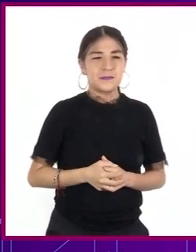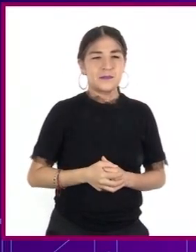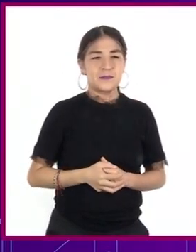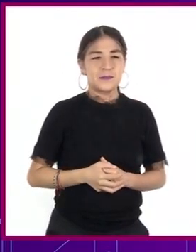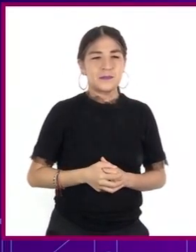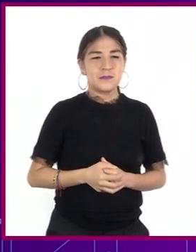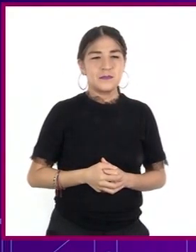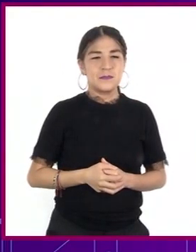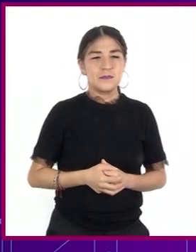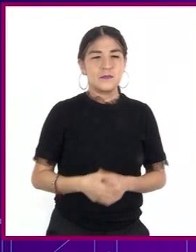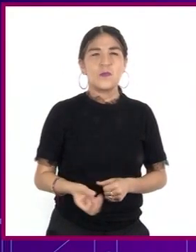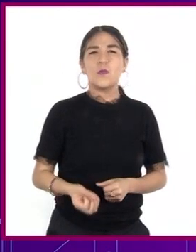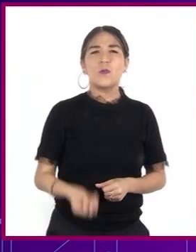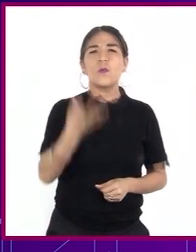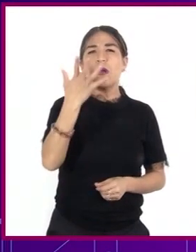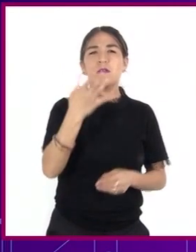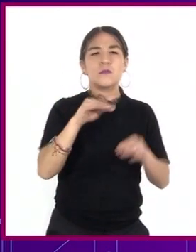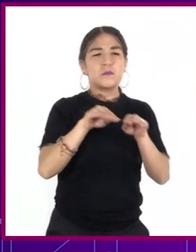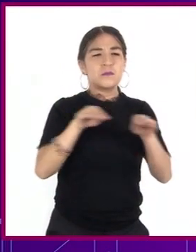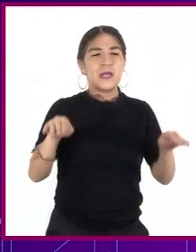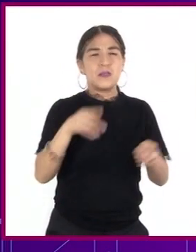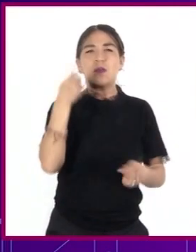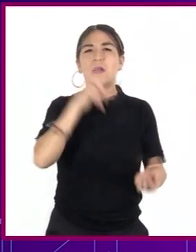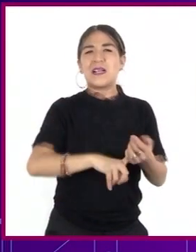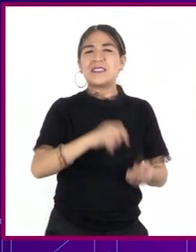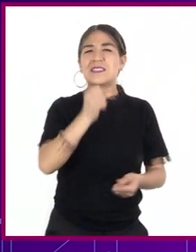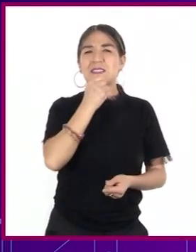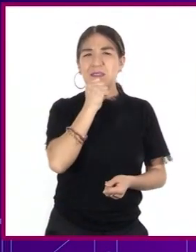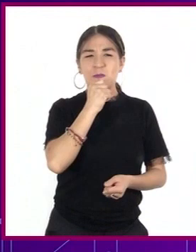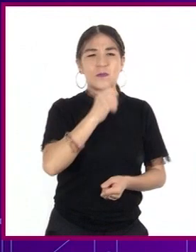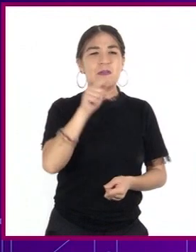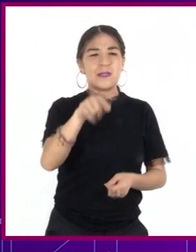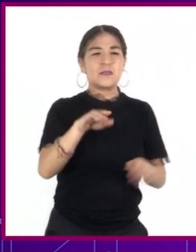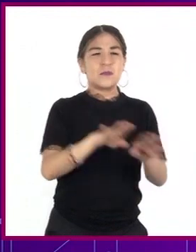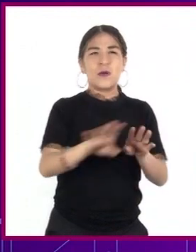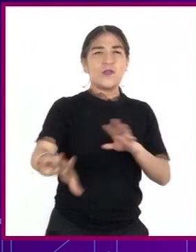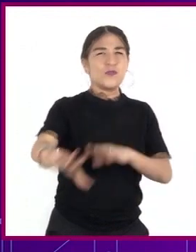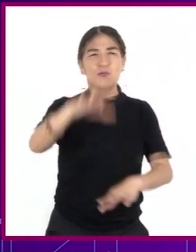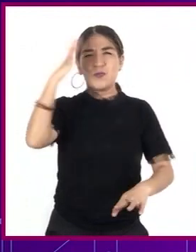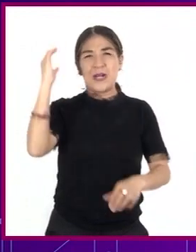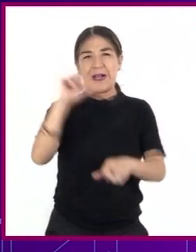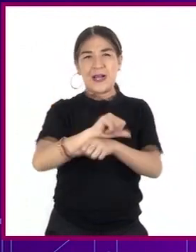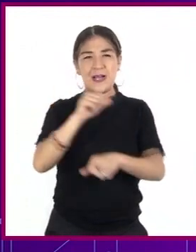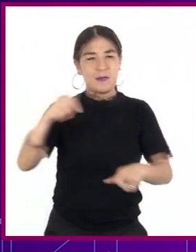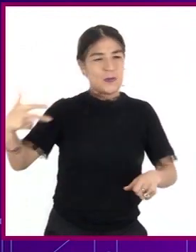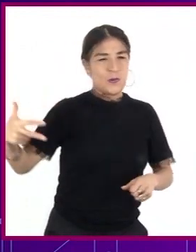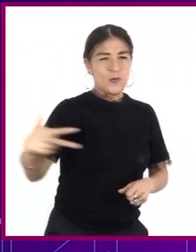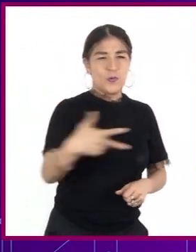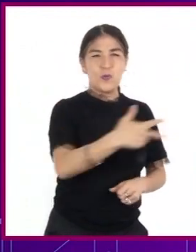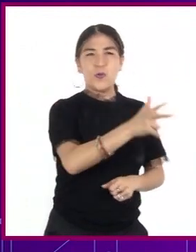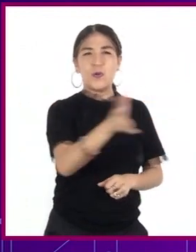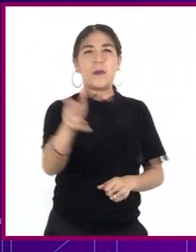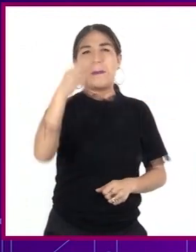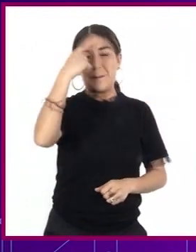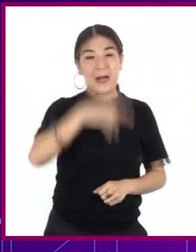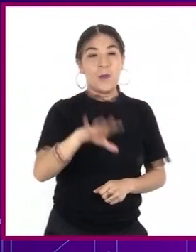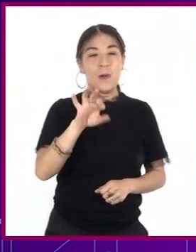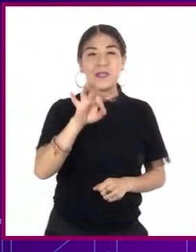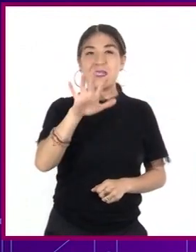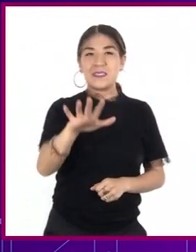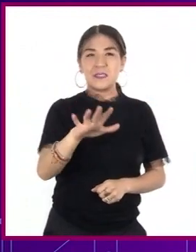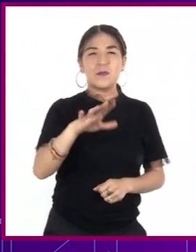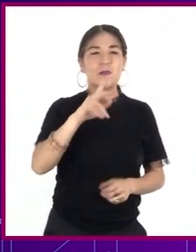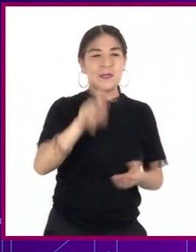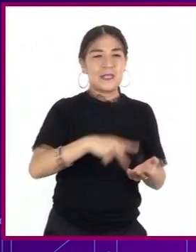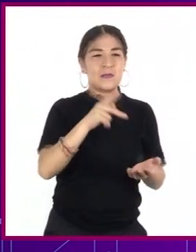cuántos metros por segundo requiere ir un auto de carreras para recorrer 45 kilómetros en un cuarto